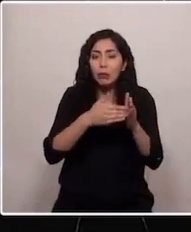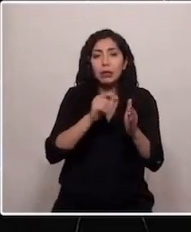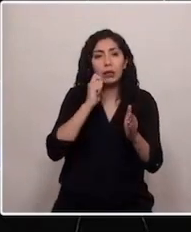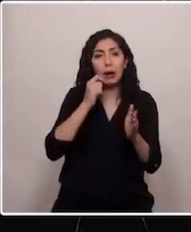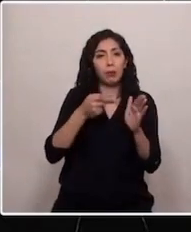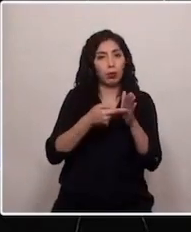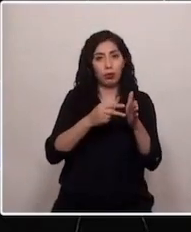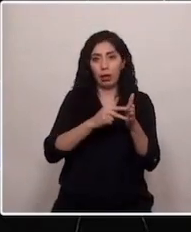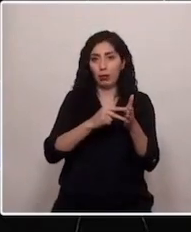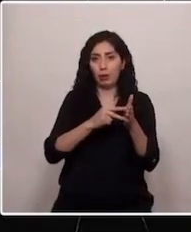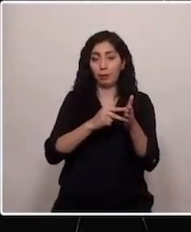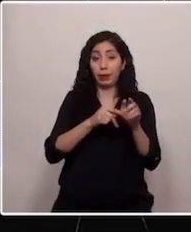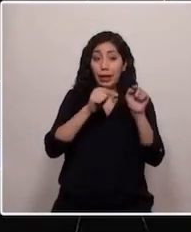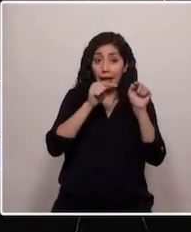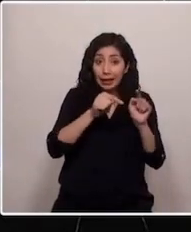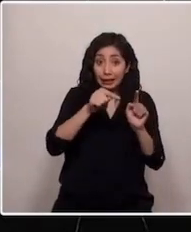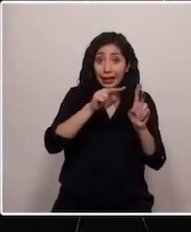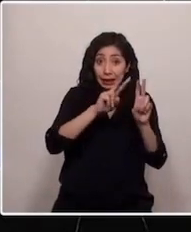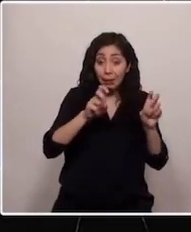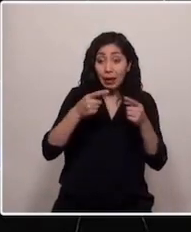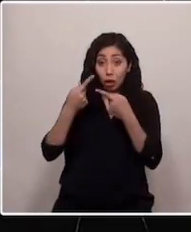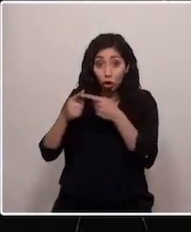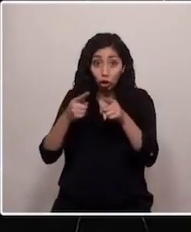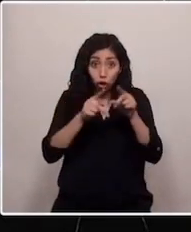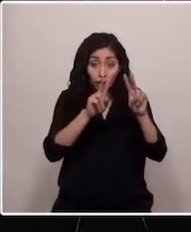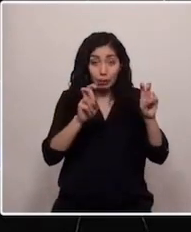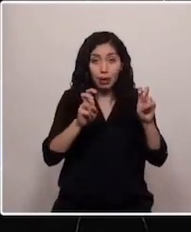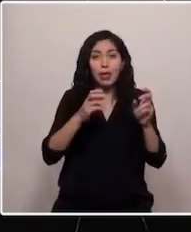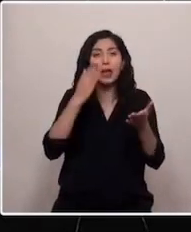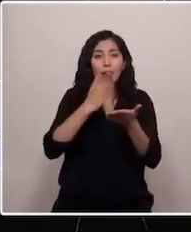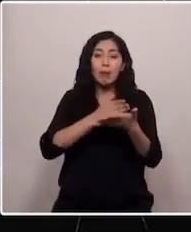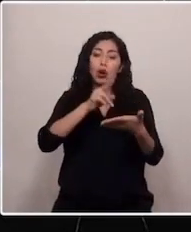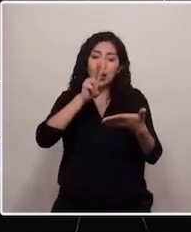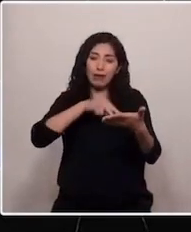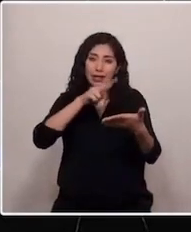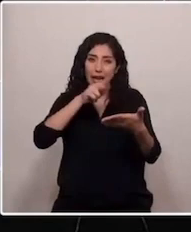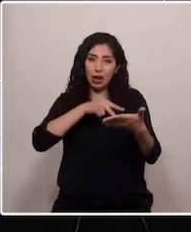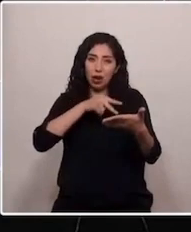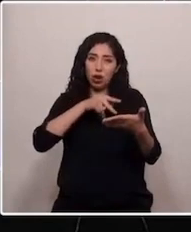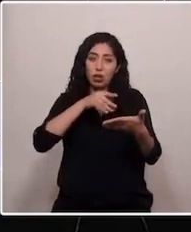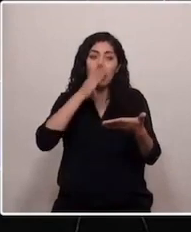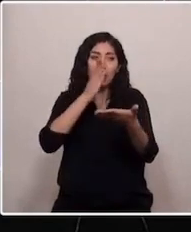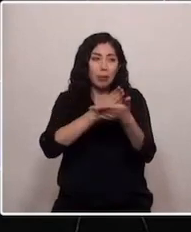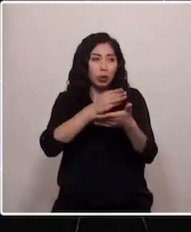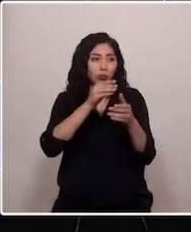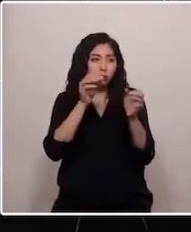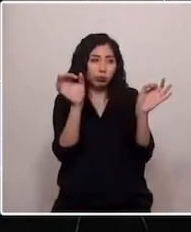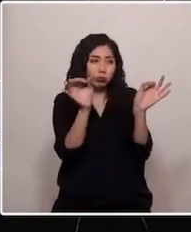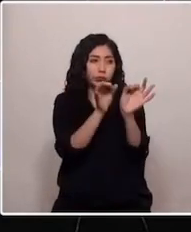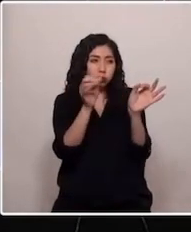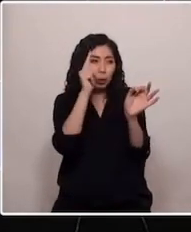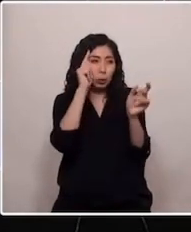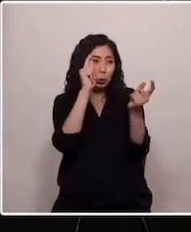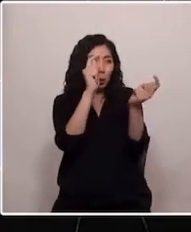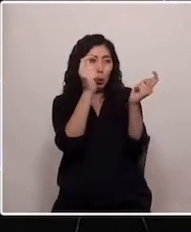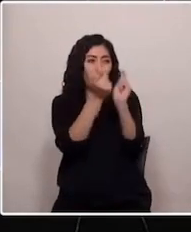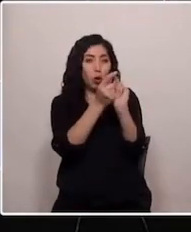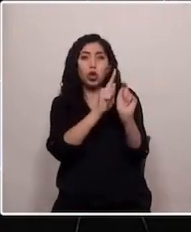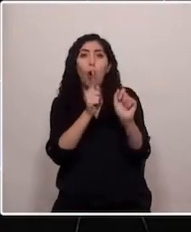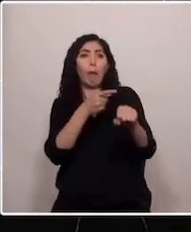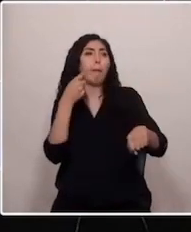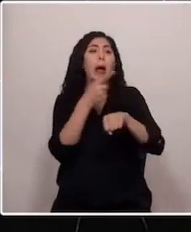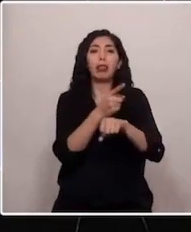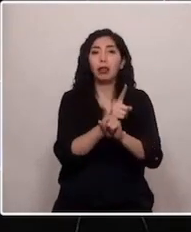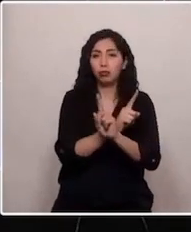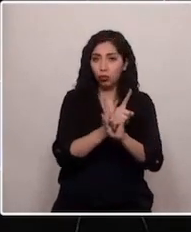y unos pocos más creo que hay que revisarlos yo creo que hay que convencer y no imponer algún tema con los conflictos de intereses y